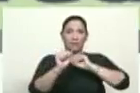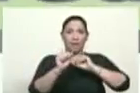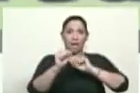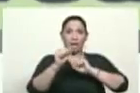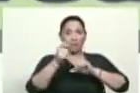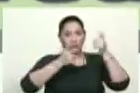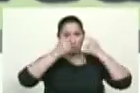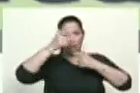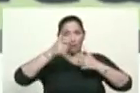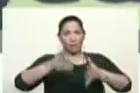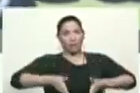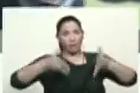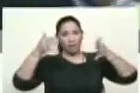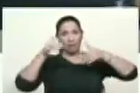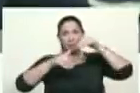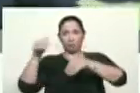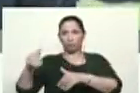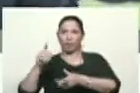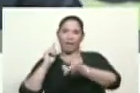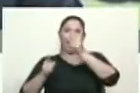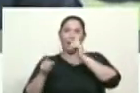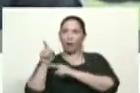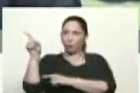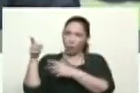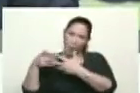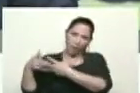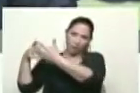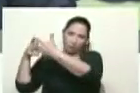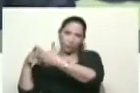elecciones. Algo que ya ellos habían medido